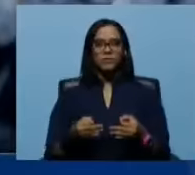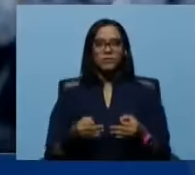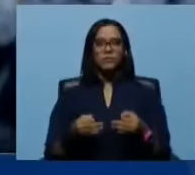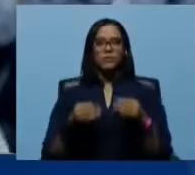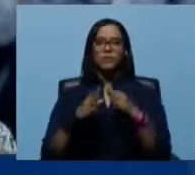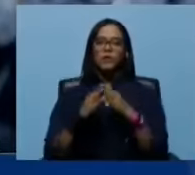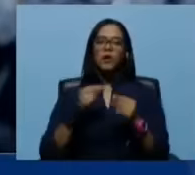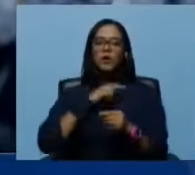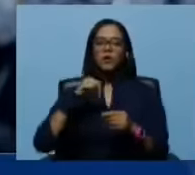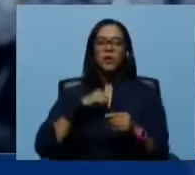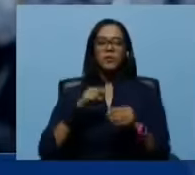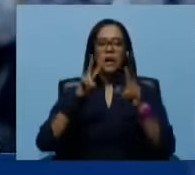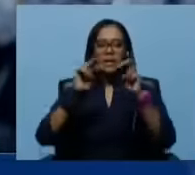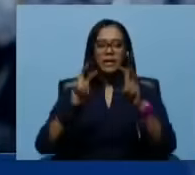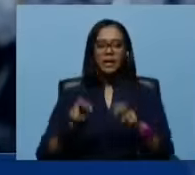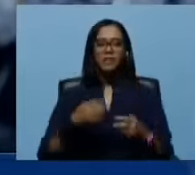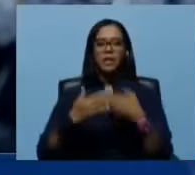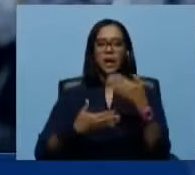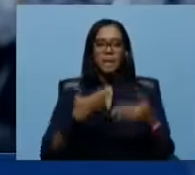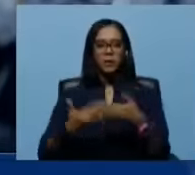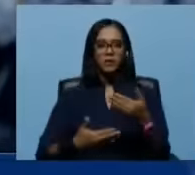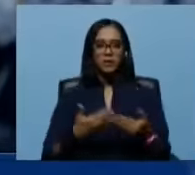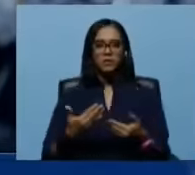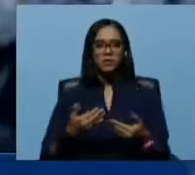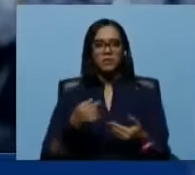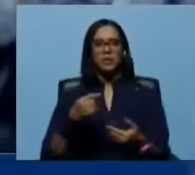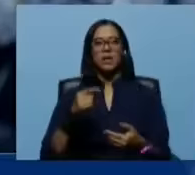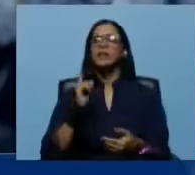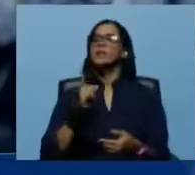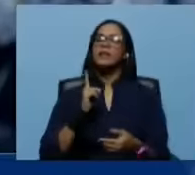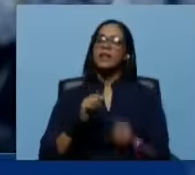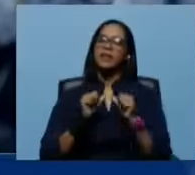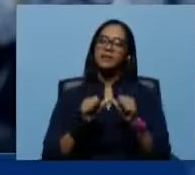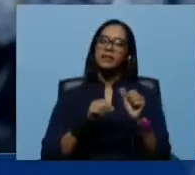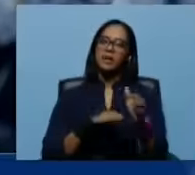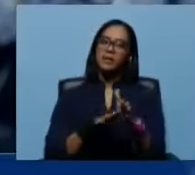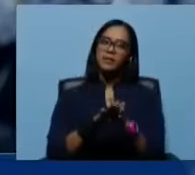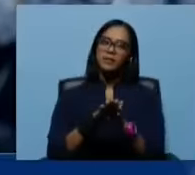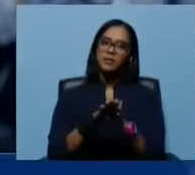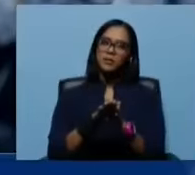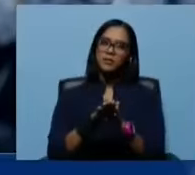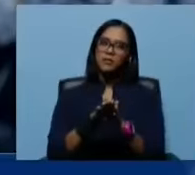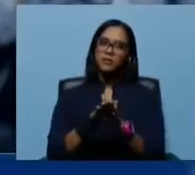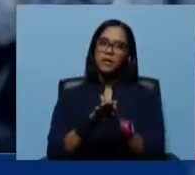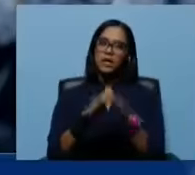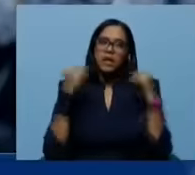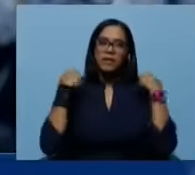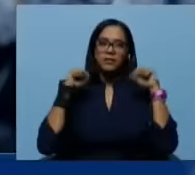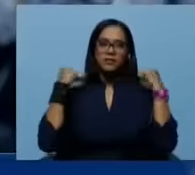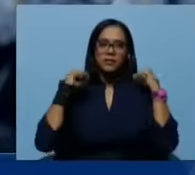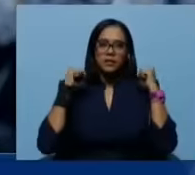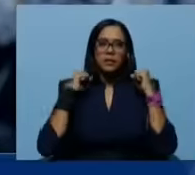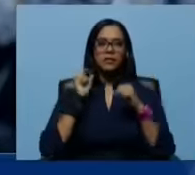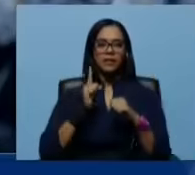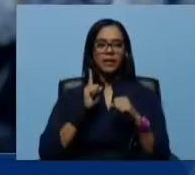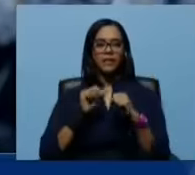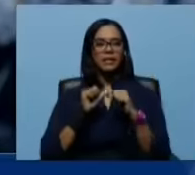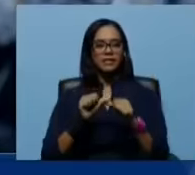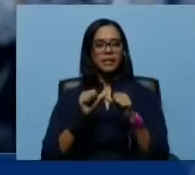todas nuestras investigaciones y procesos tienen que seguir marchando. El entrenamiento tiene que seguir